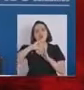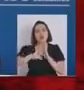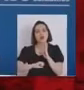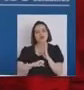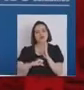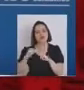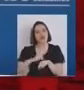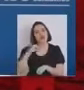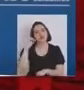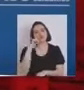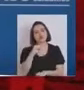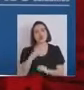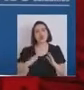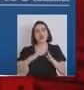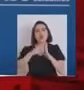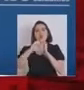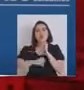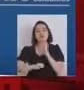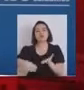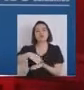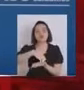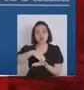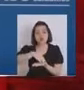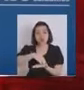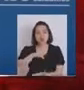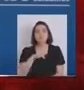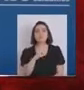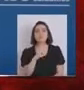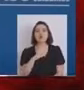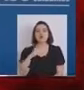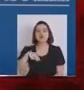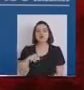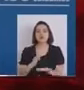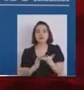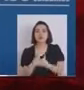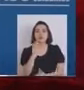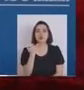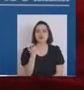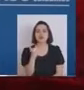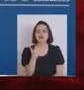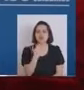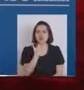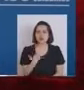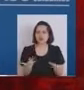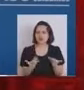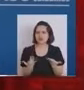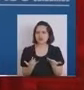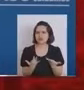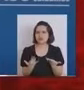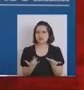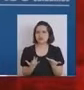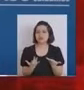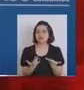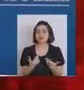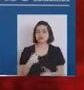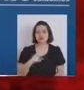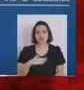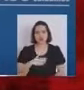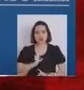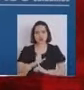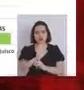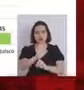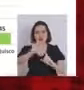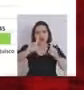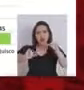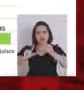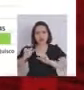vacuna Pfizer? ¿Y cómo toma Chile el ritmo de vacunar? Porque parece acá en el Perú como que no se quiere